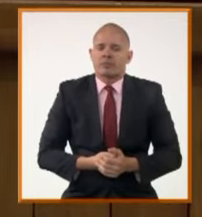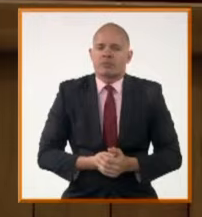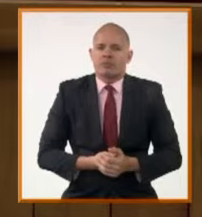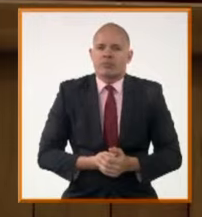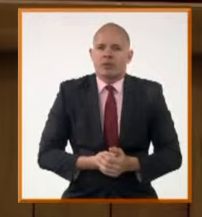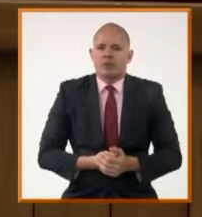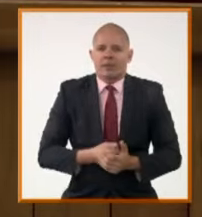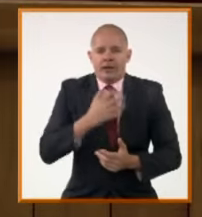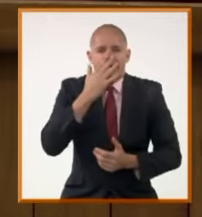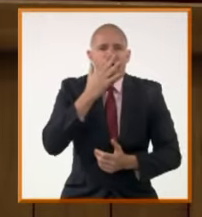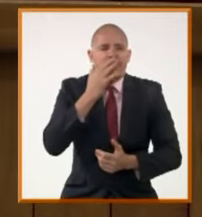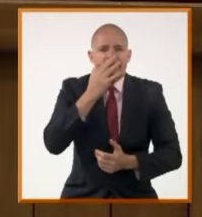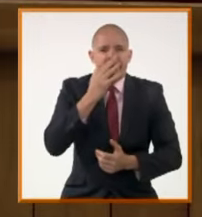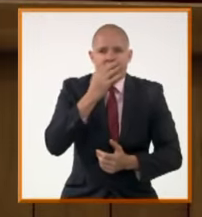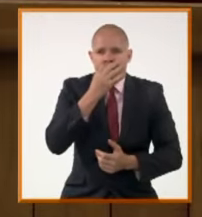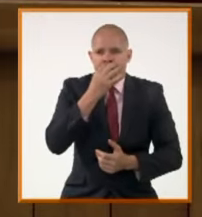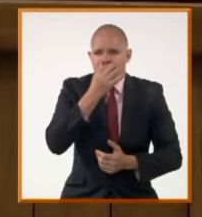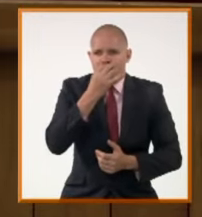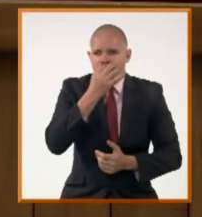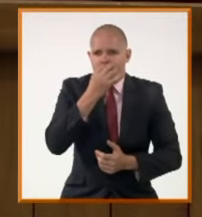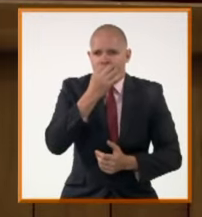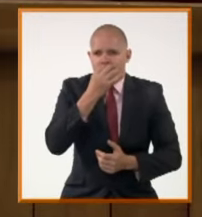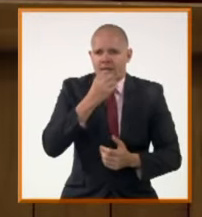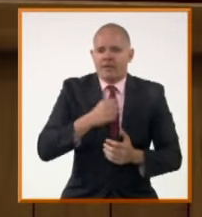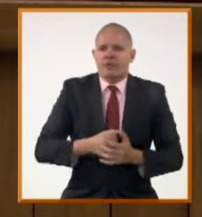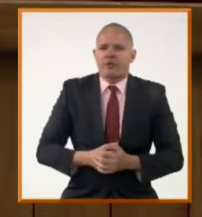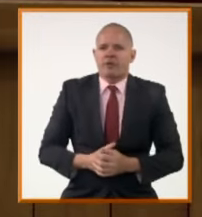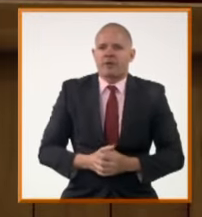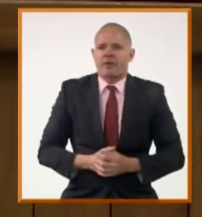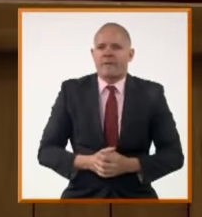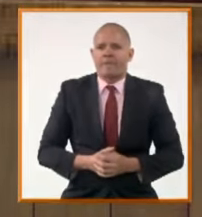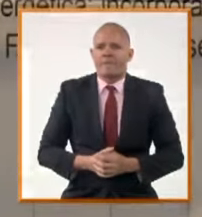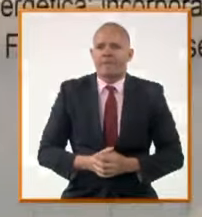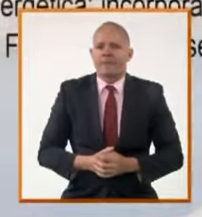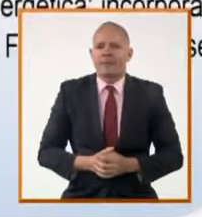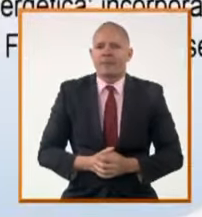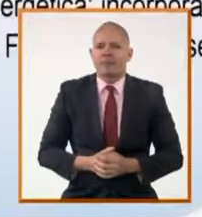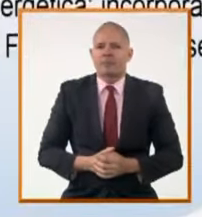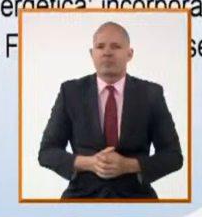las inversiones para ir transformando la matriz energética del país.